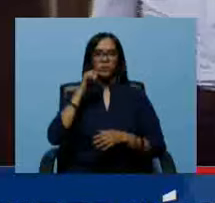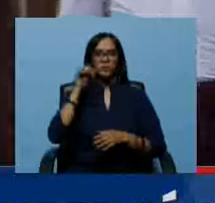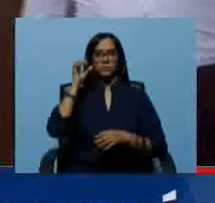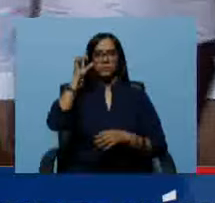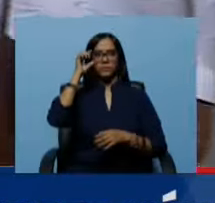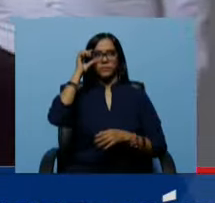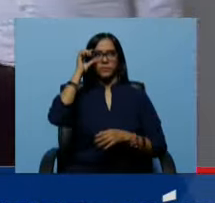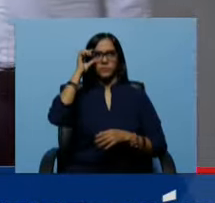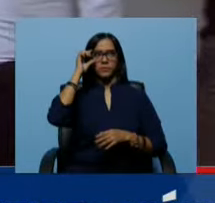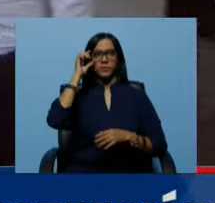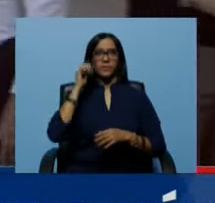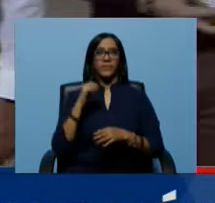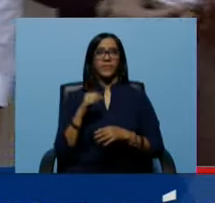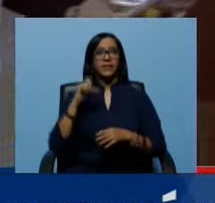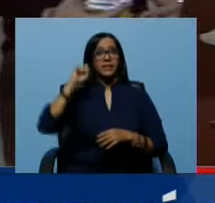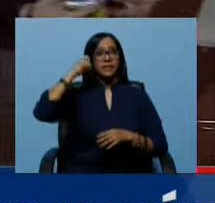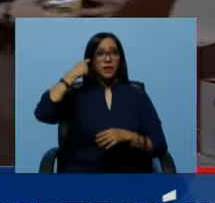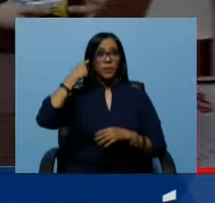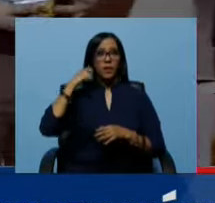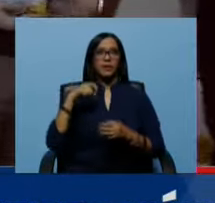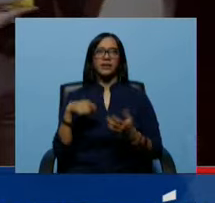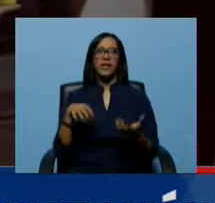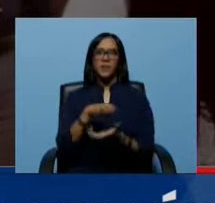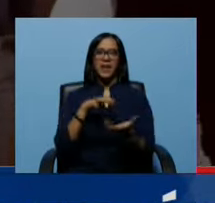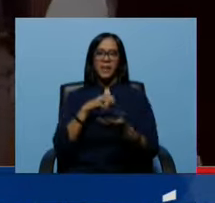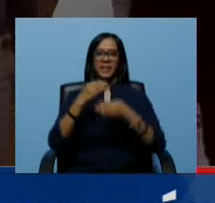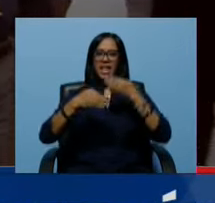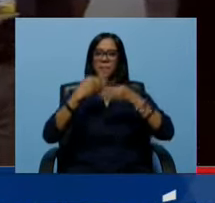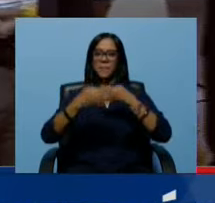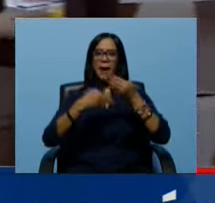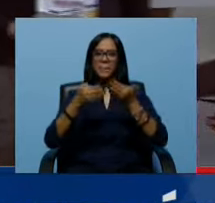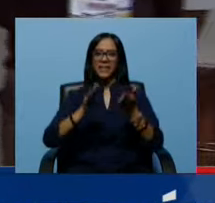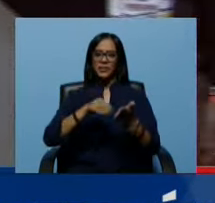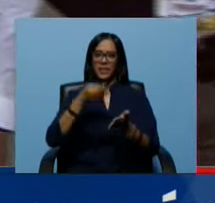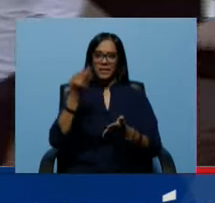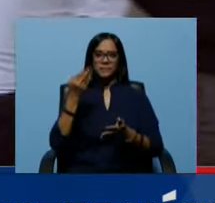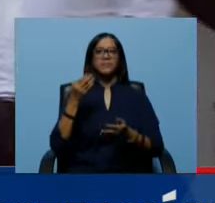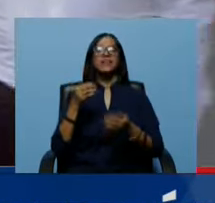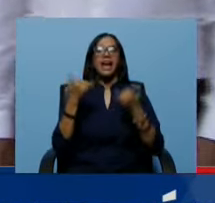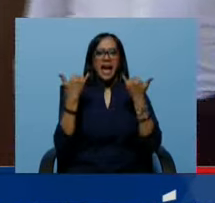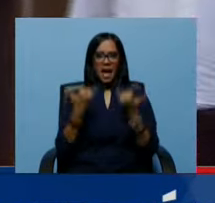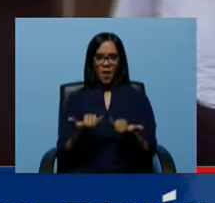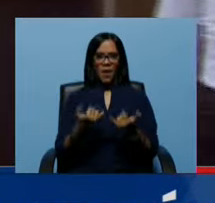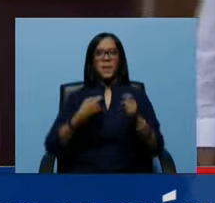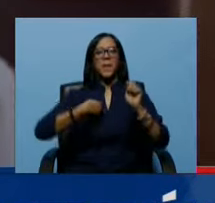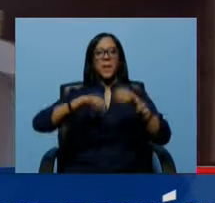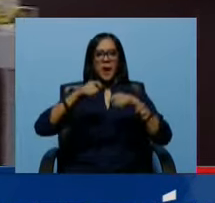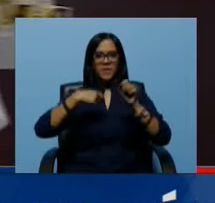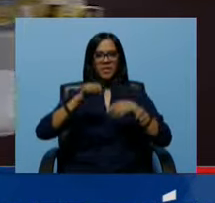Dígame eso. ¿Se acuerdan la crisis del papel toalé? Ahora vamos a exportar papel toalé también,